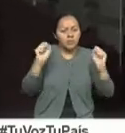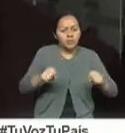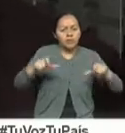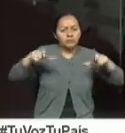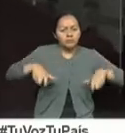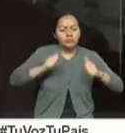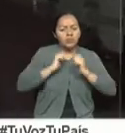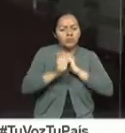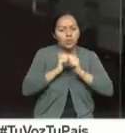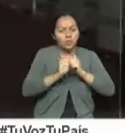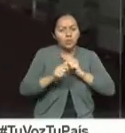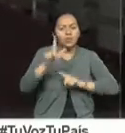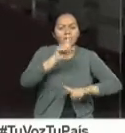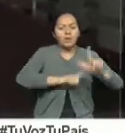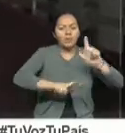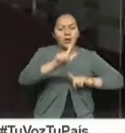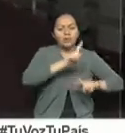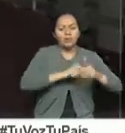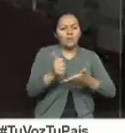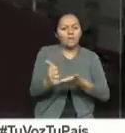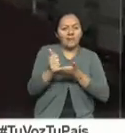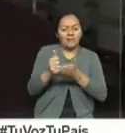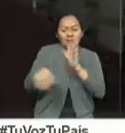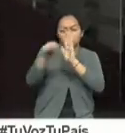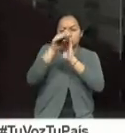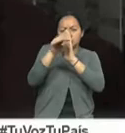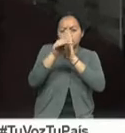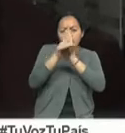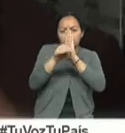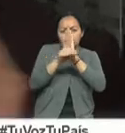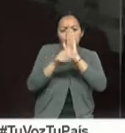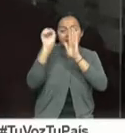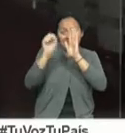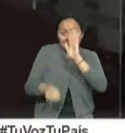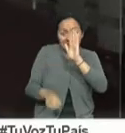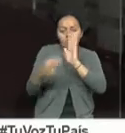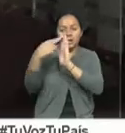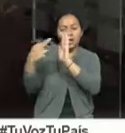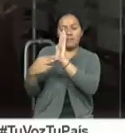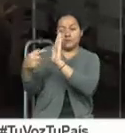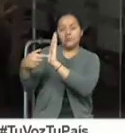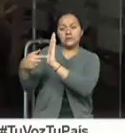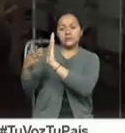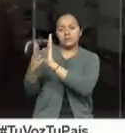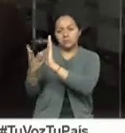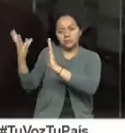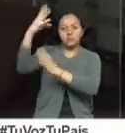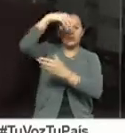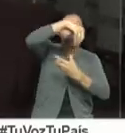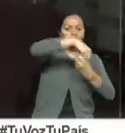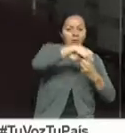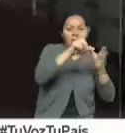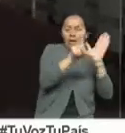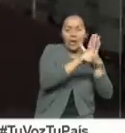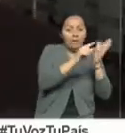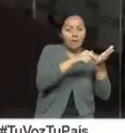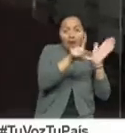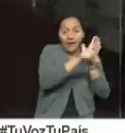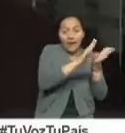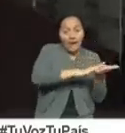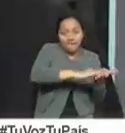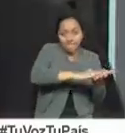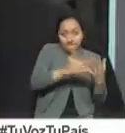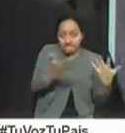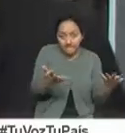universidad, laboratorios y un sinnúmero de beneficios que se describen en el reglamento de aranceles. Sin embargo, este reglamento de aranceles no se encuentra dentro de la Ley de